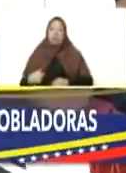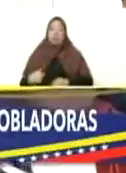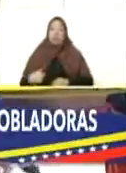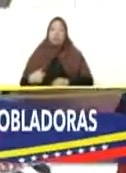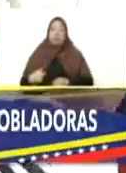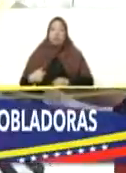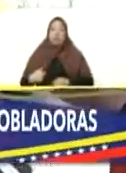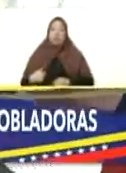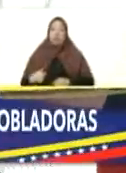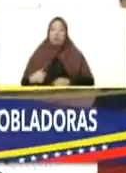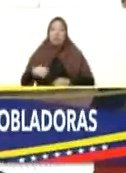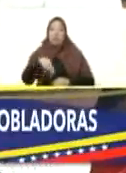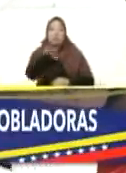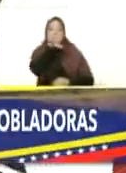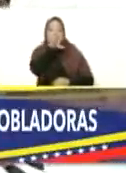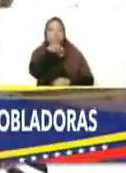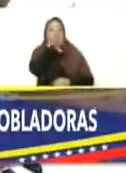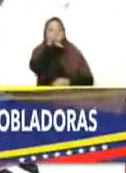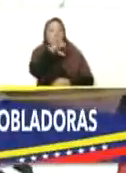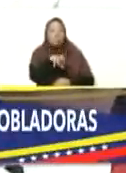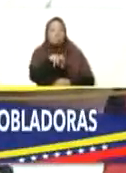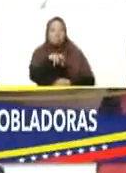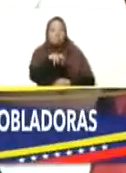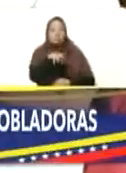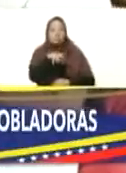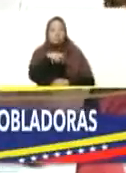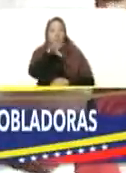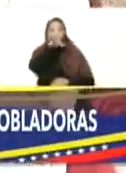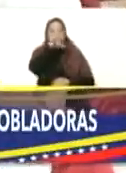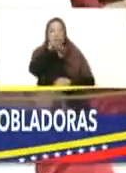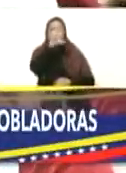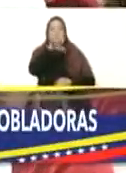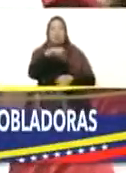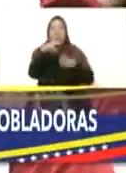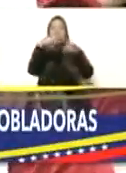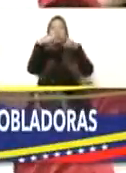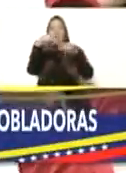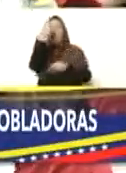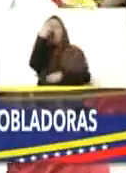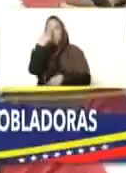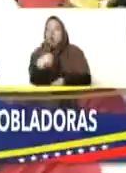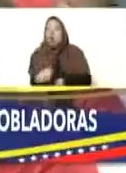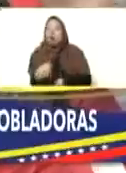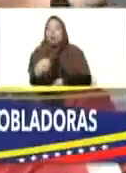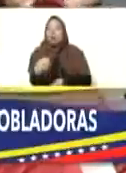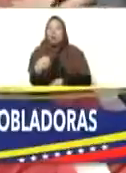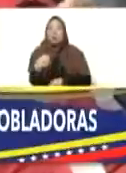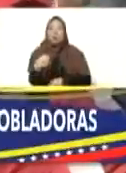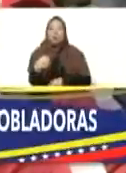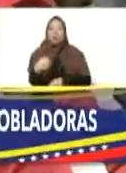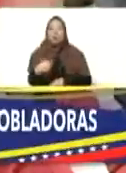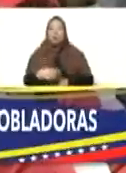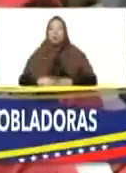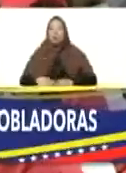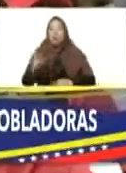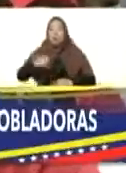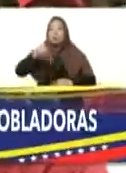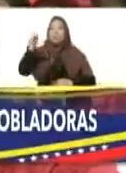pero el rancho somos tan leales que no dicen pero el rancho si nada